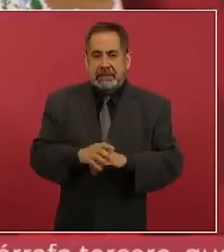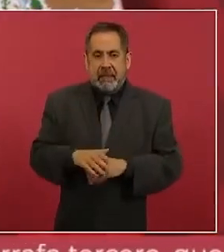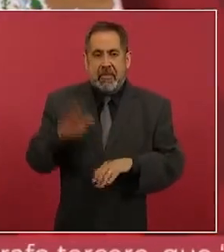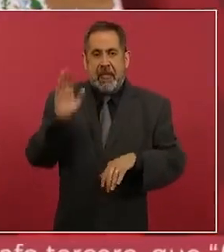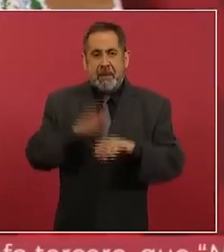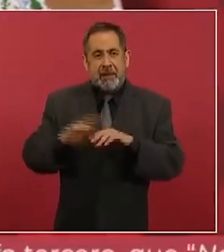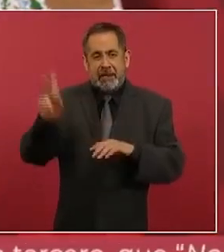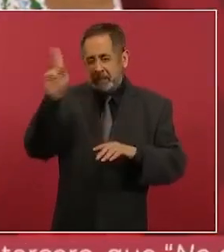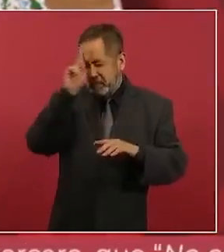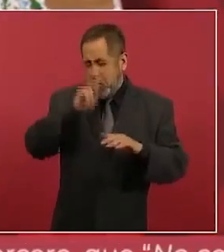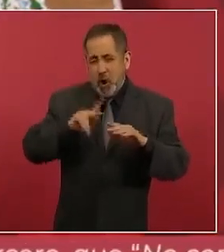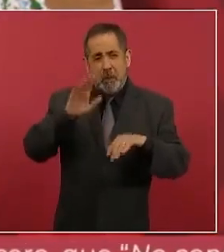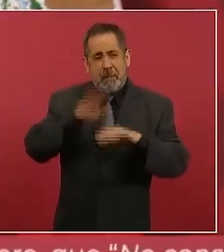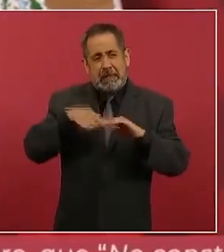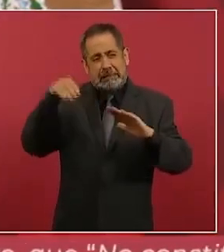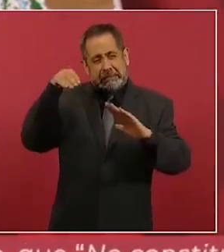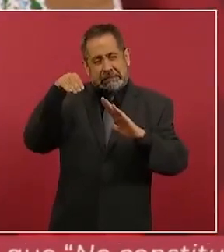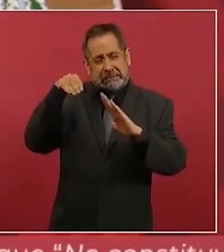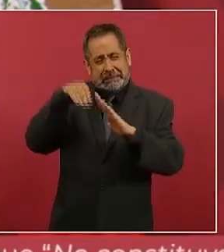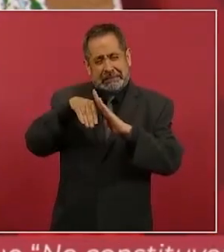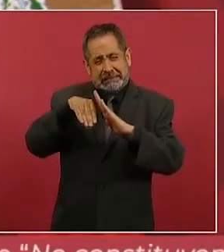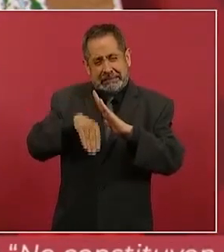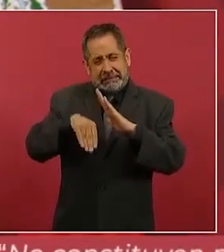más decadencia,